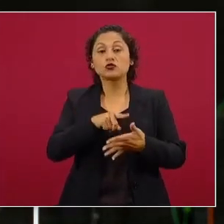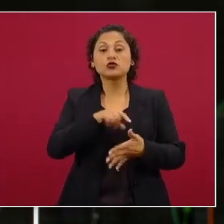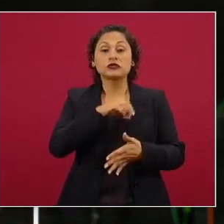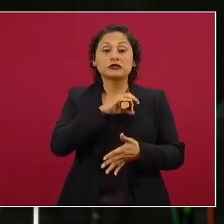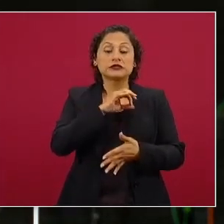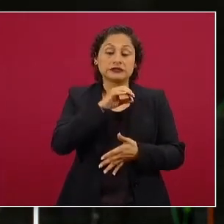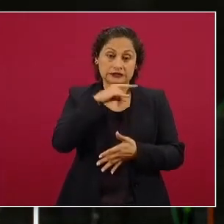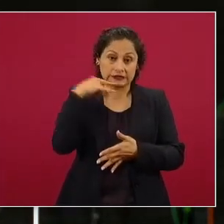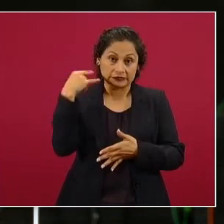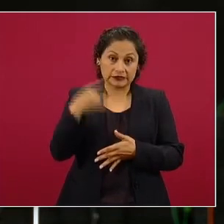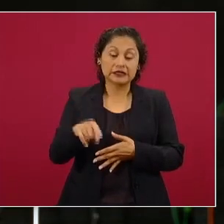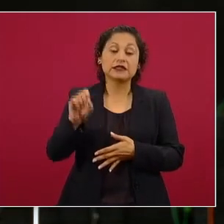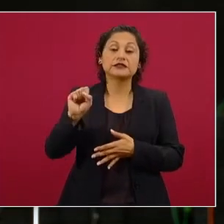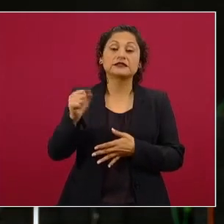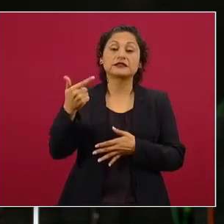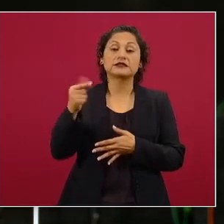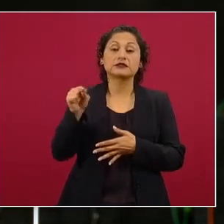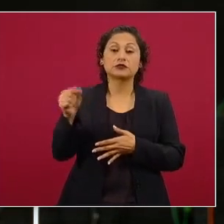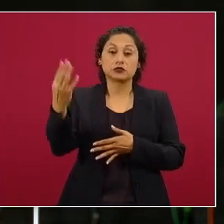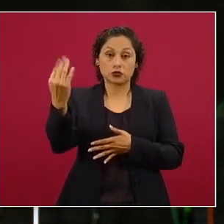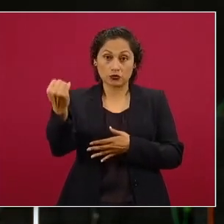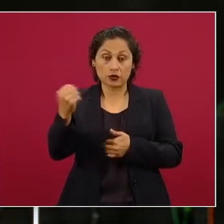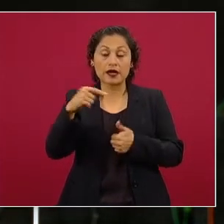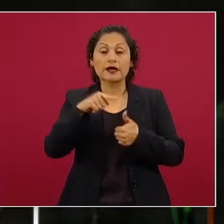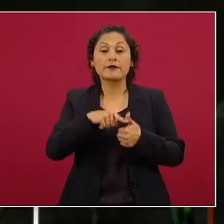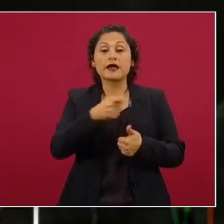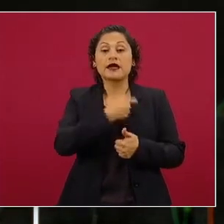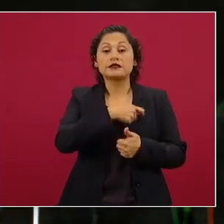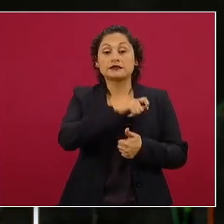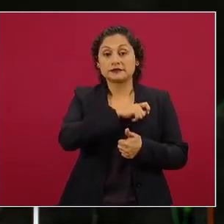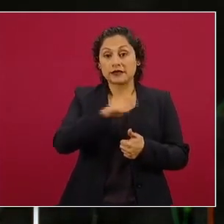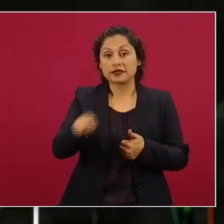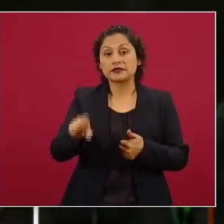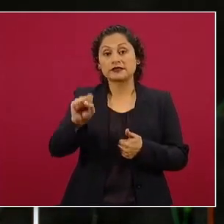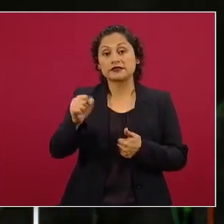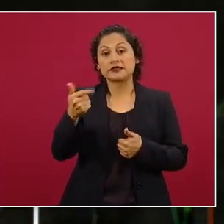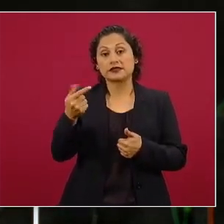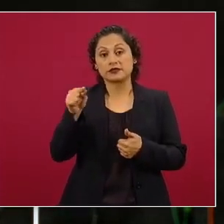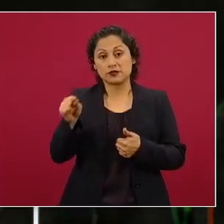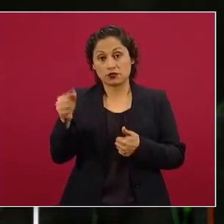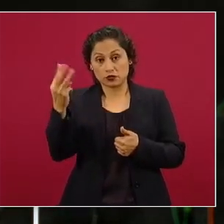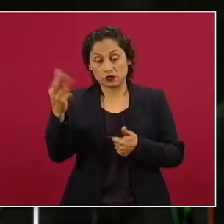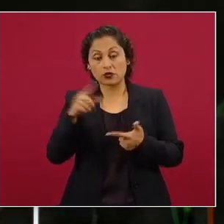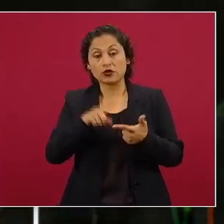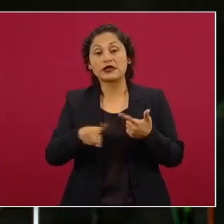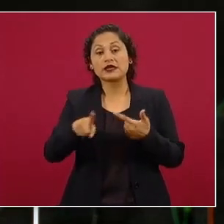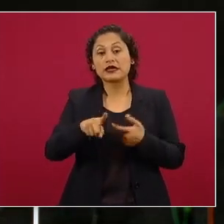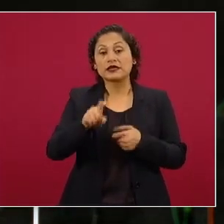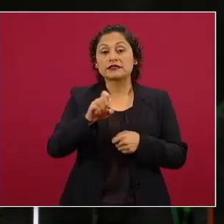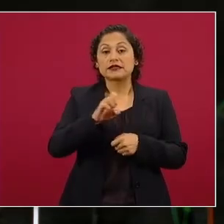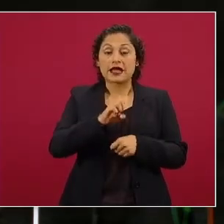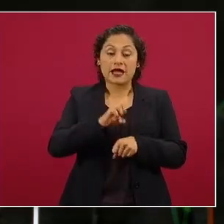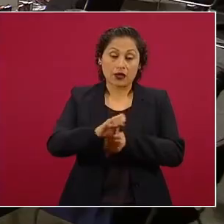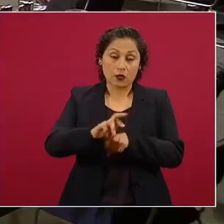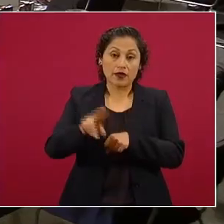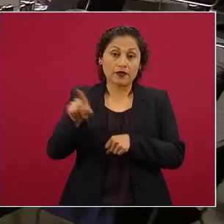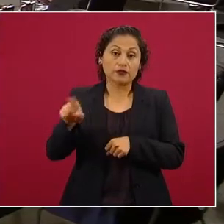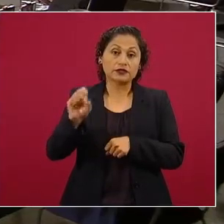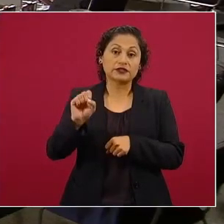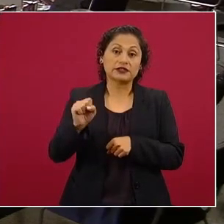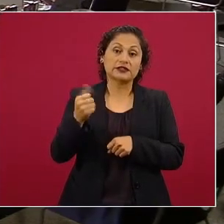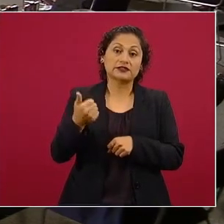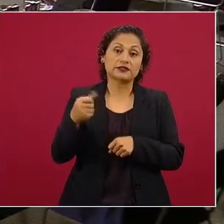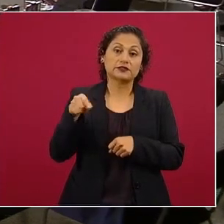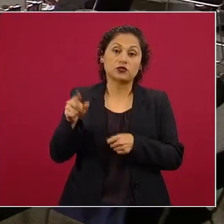Chile, 67.9. España, 67.3. Ecuador,